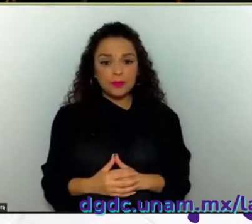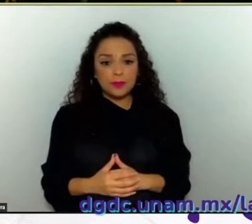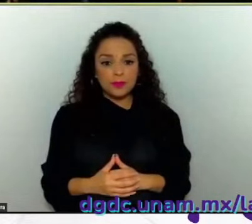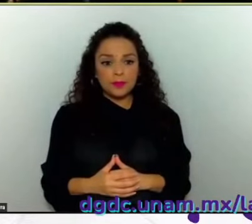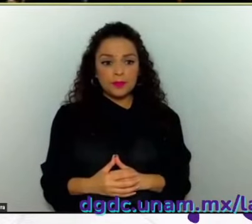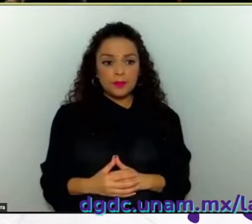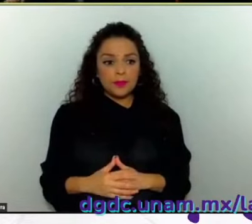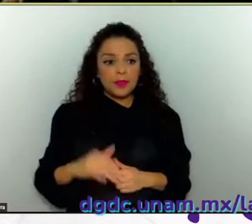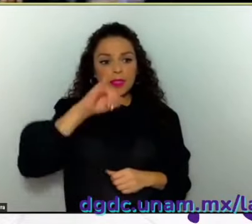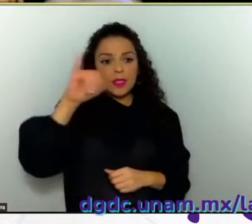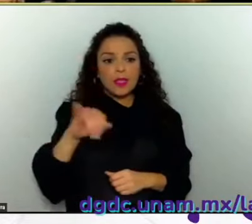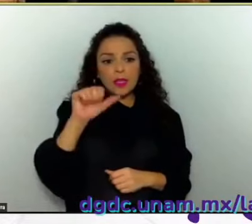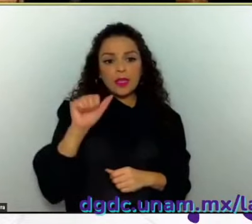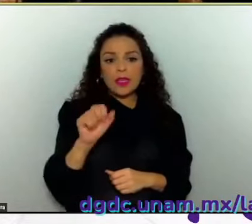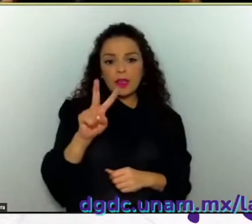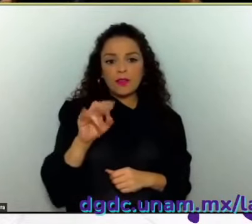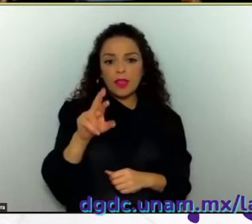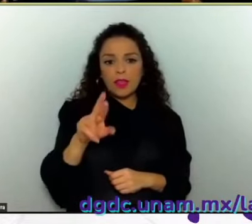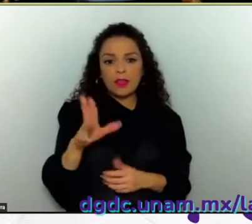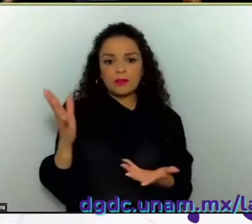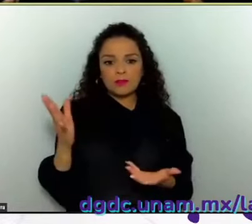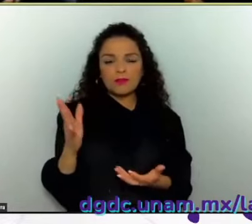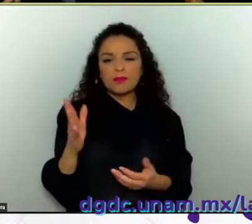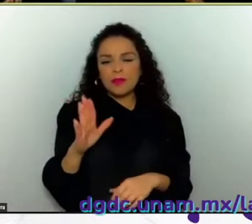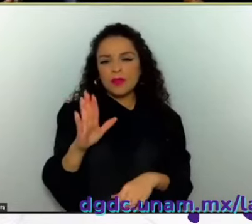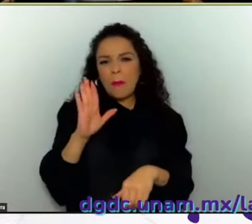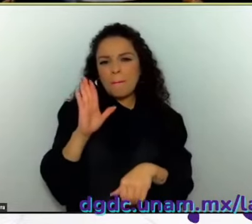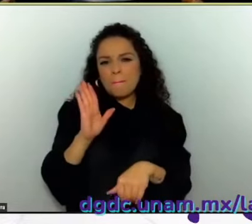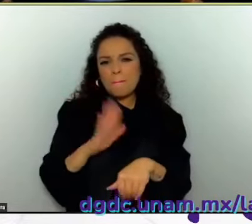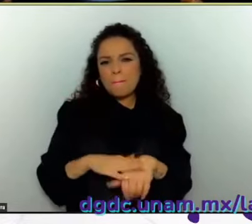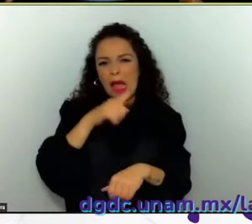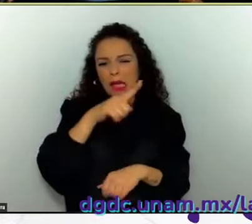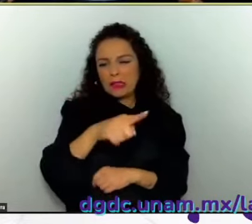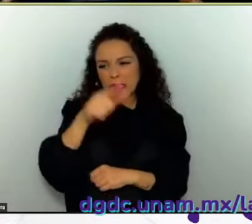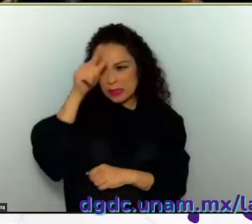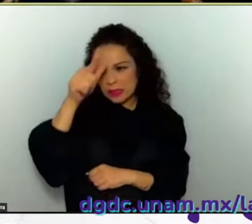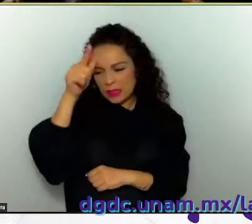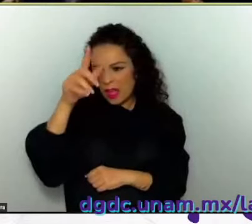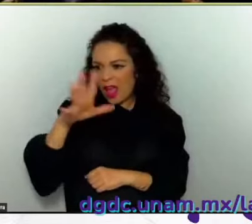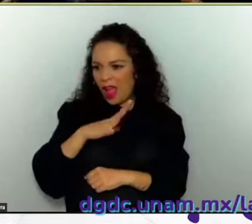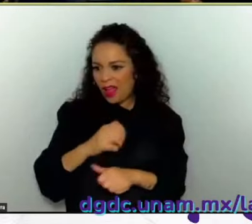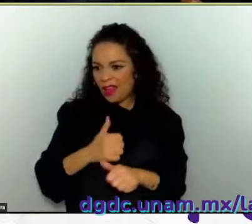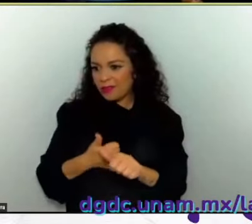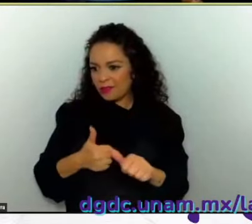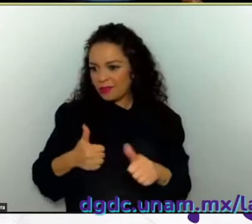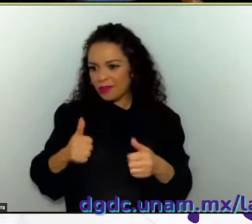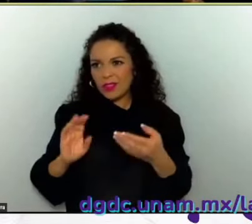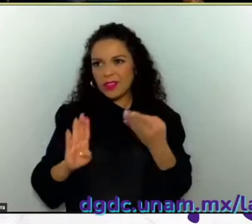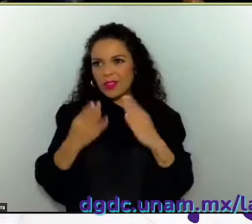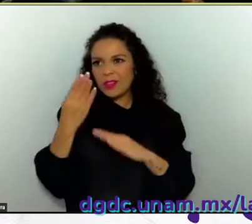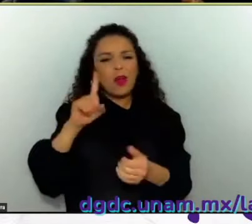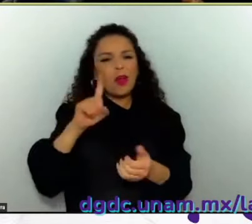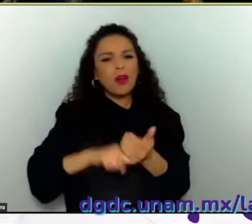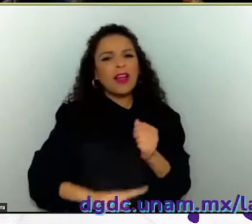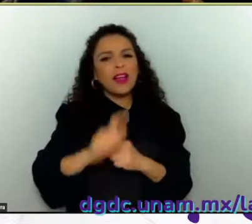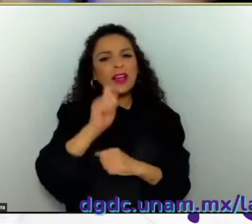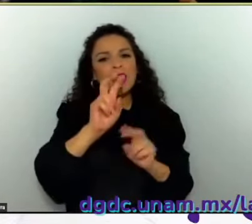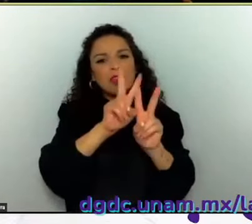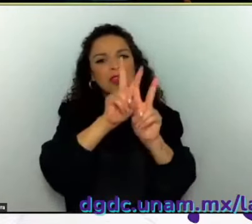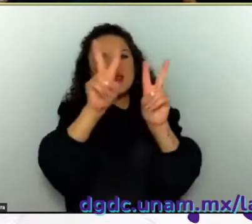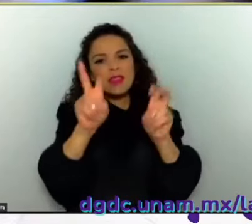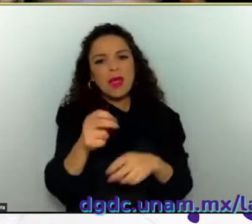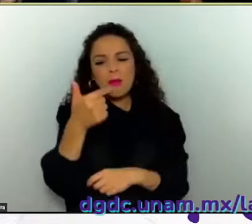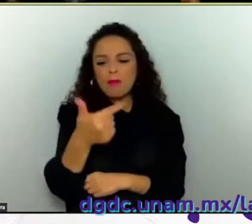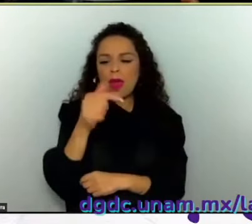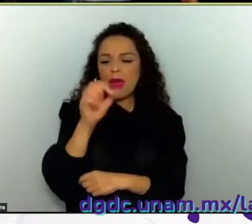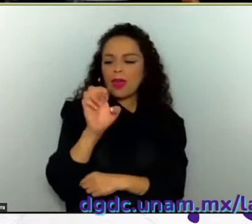Javier, quizás uno de los sesgos más comunes y en todo el mundo, lamentablemente, es la cuestión de género. Se habla